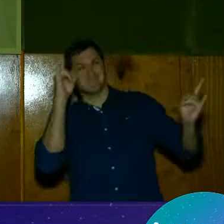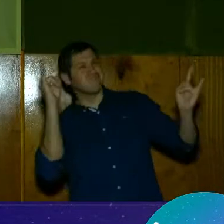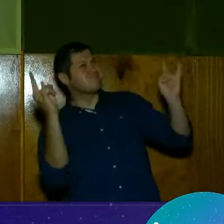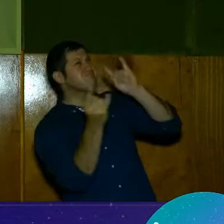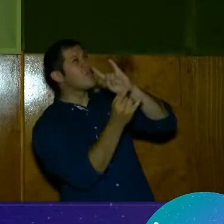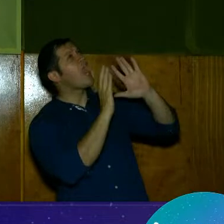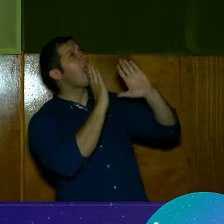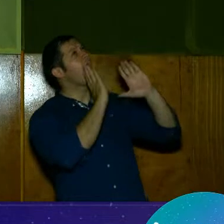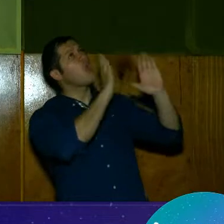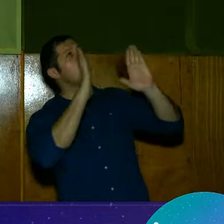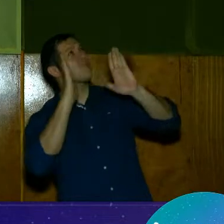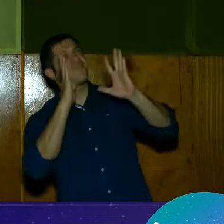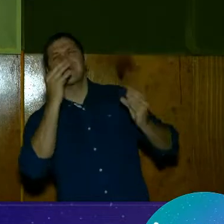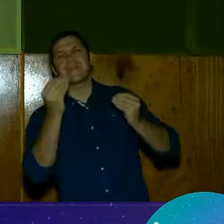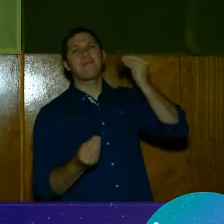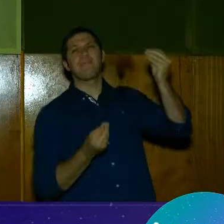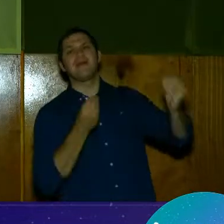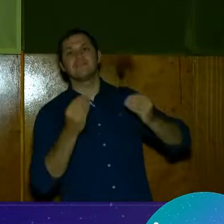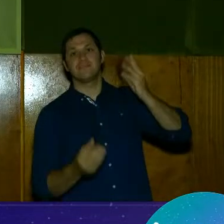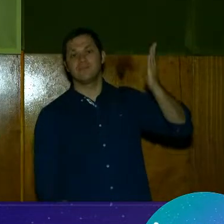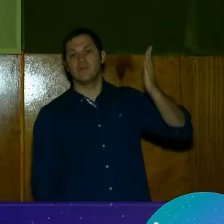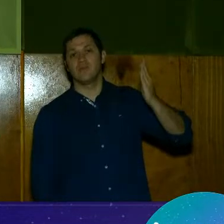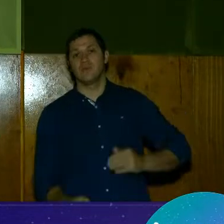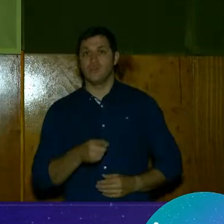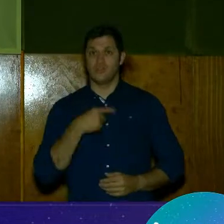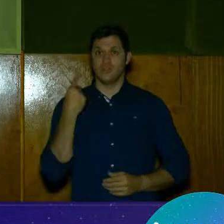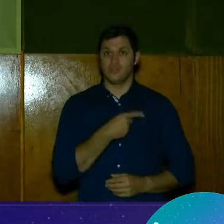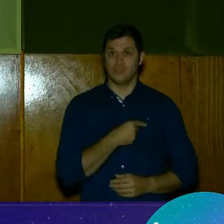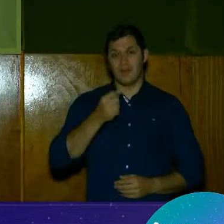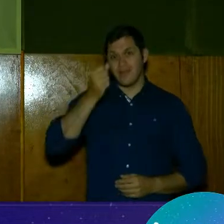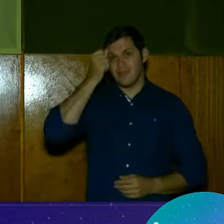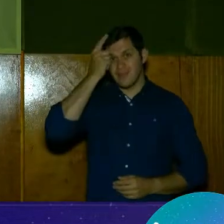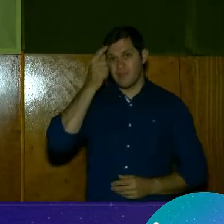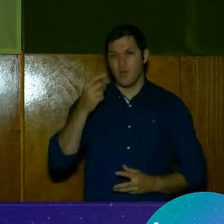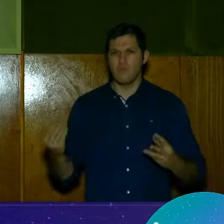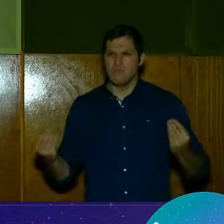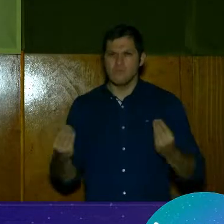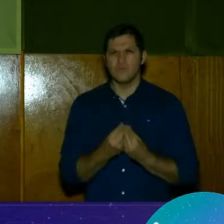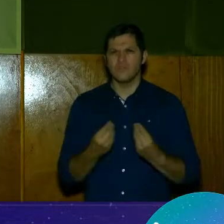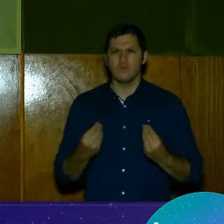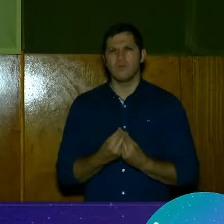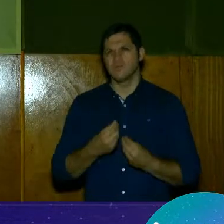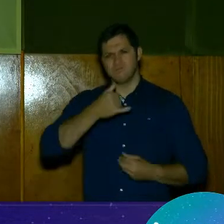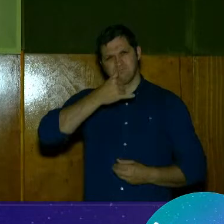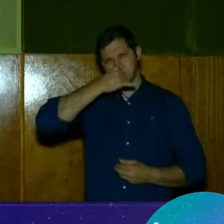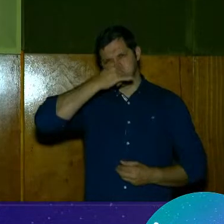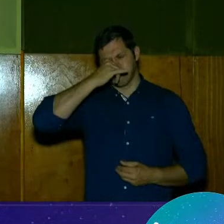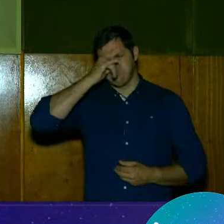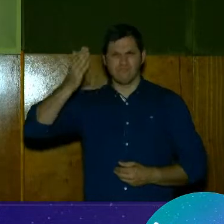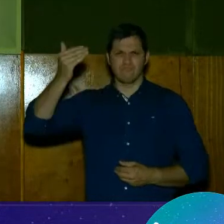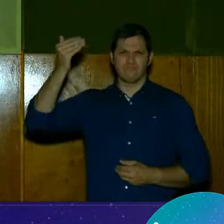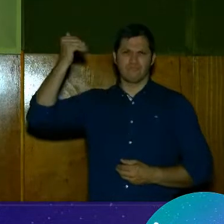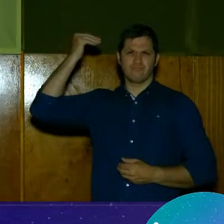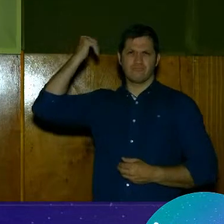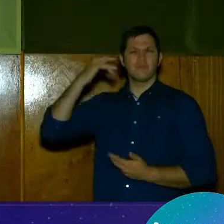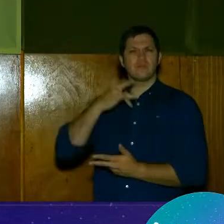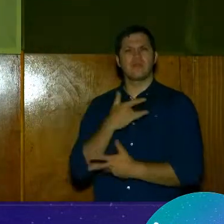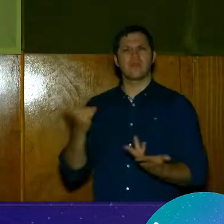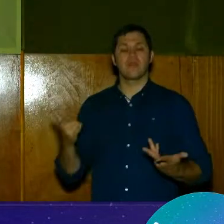trabajo en temas de cosmología la cosmología lo que estudia es cómo es el